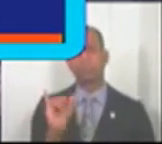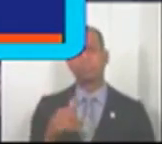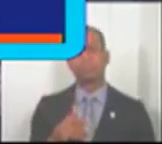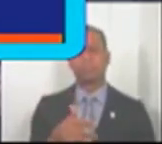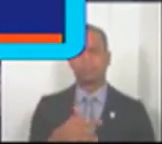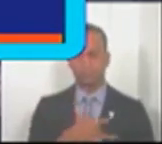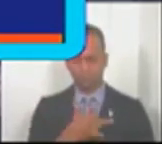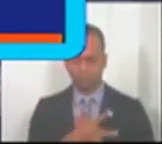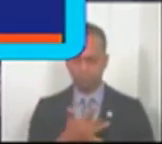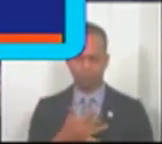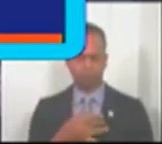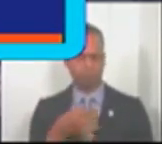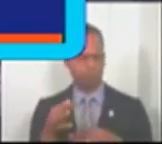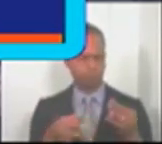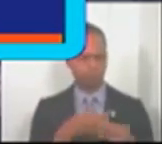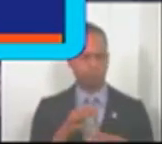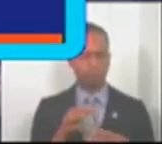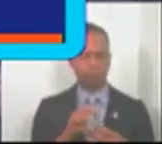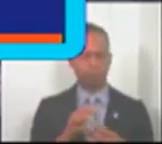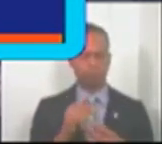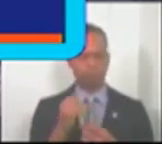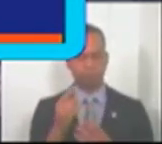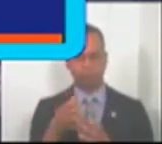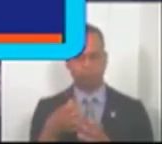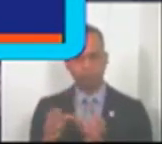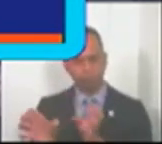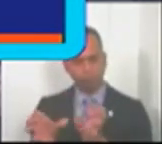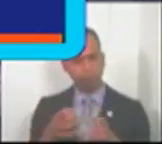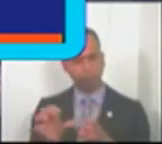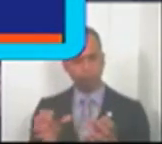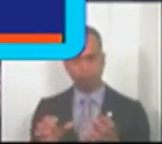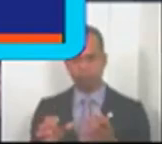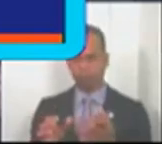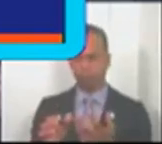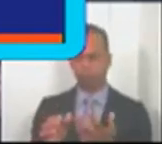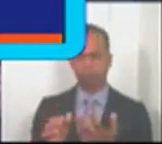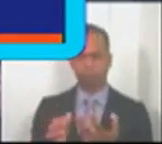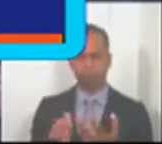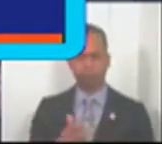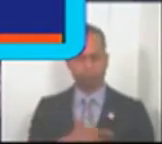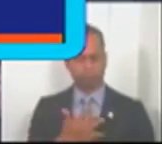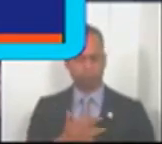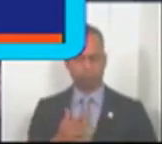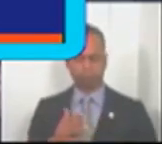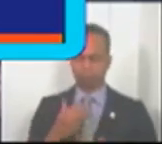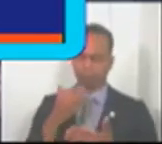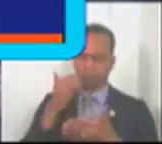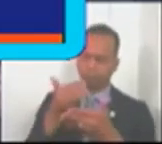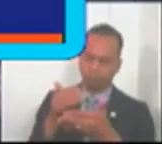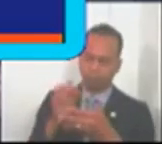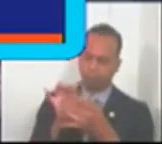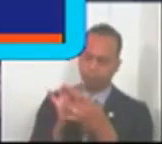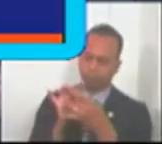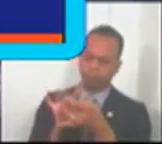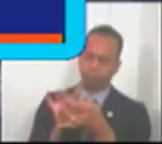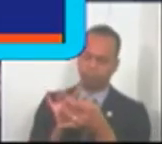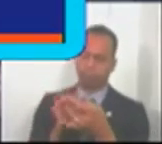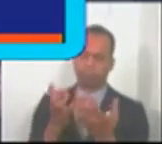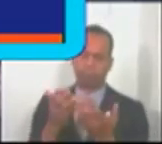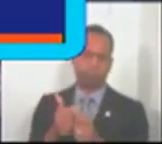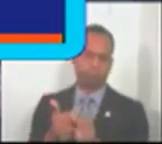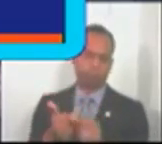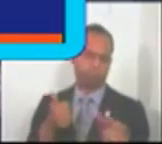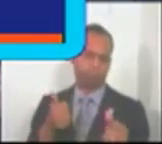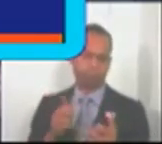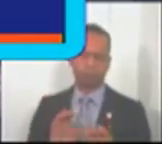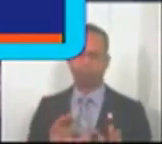explica, Si empiezas a racionalizar, te metes en un lío. Entonces tú sientes la proximidad o la distancia. Entonces,